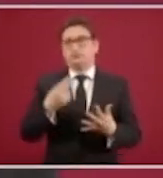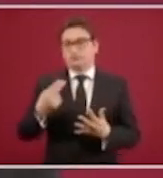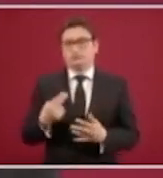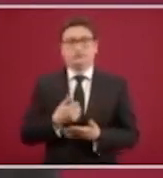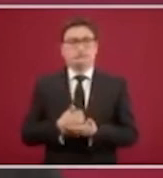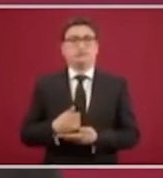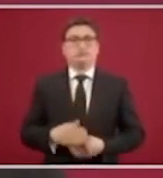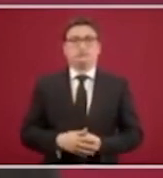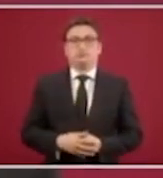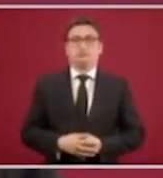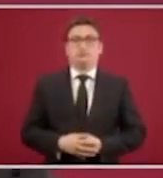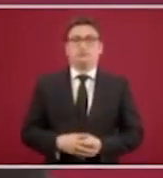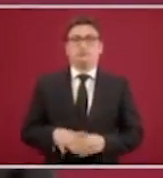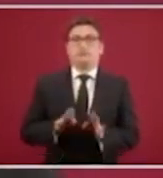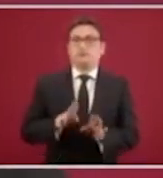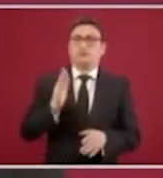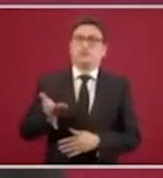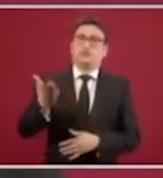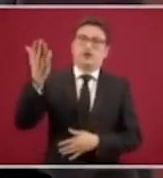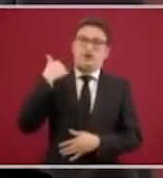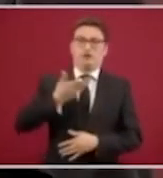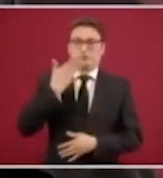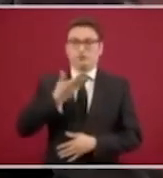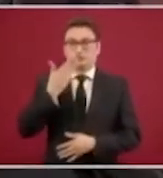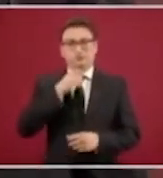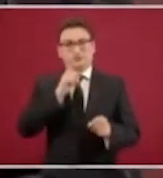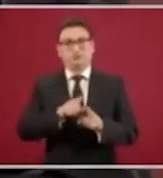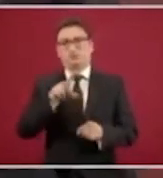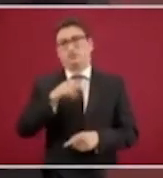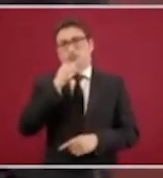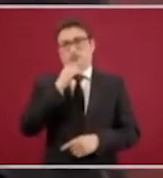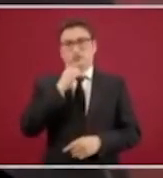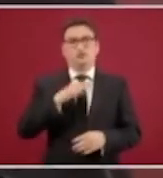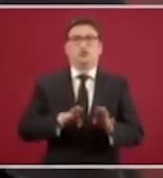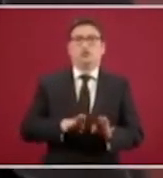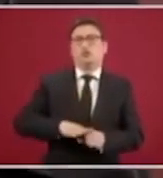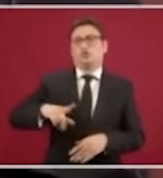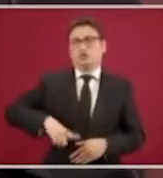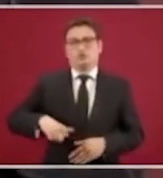No puede haber, como era antes, un gobierno faccioso.